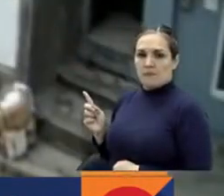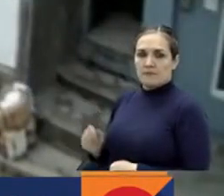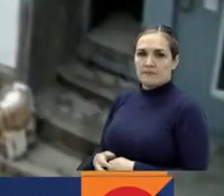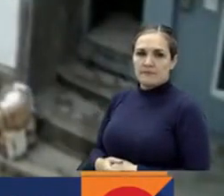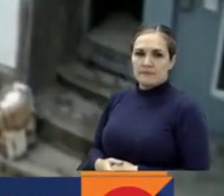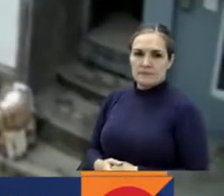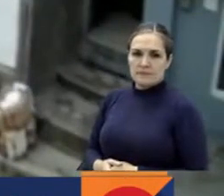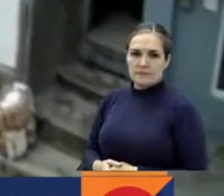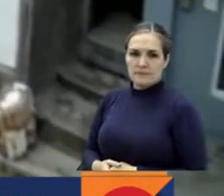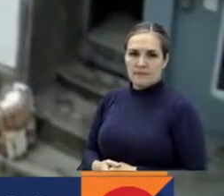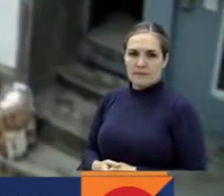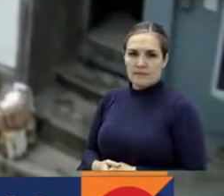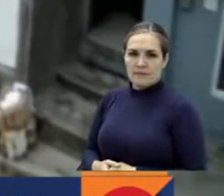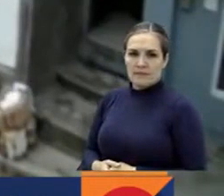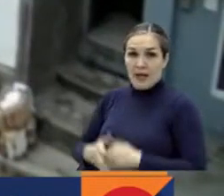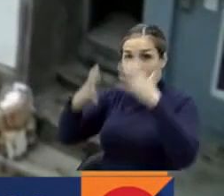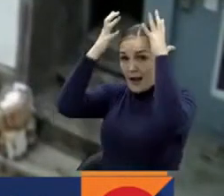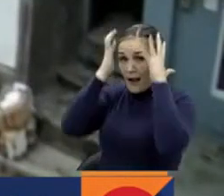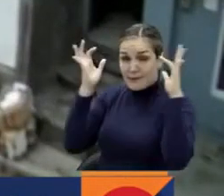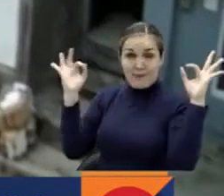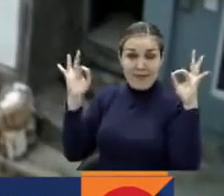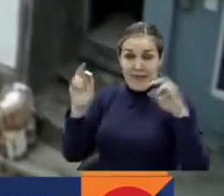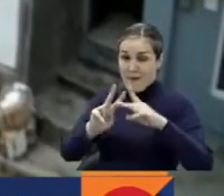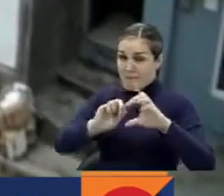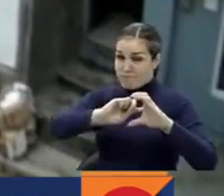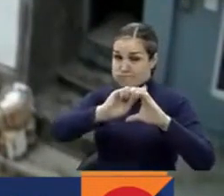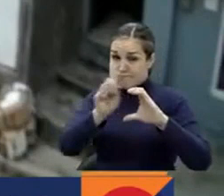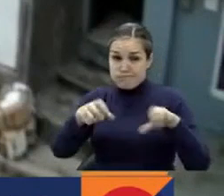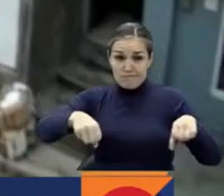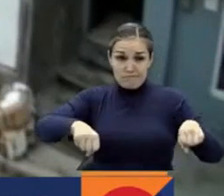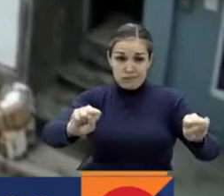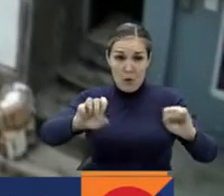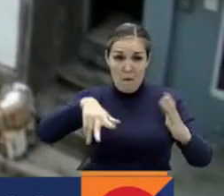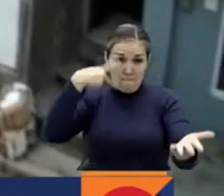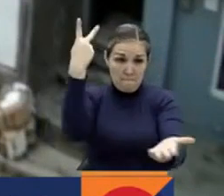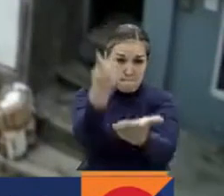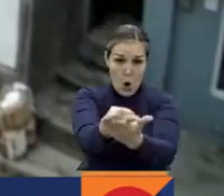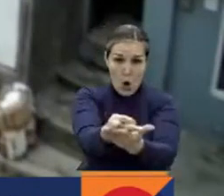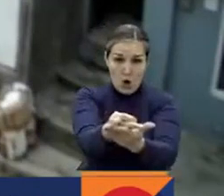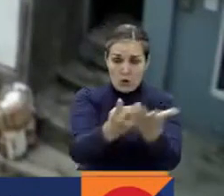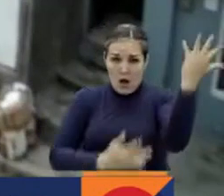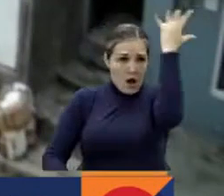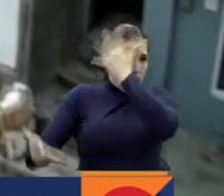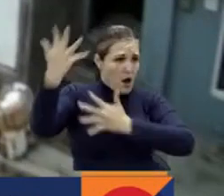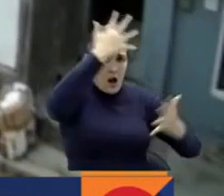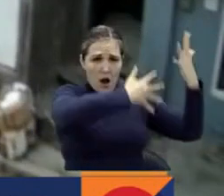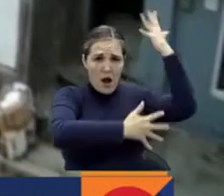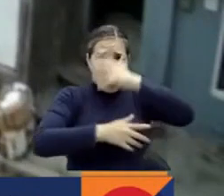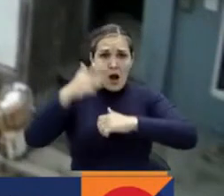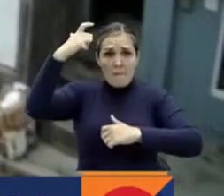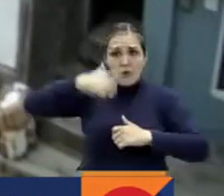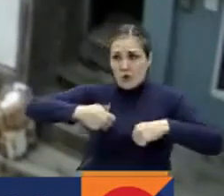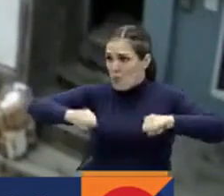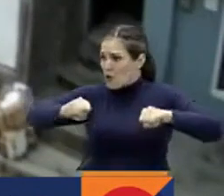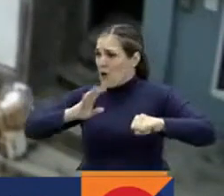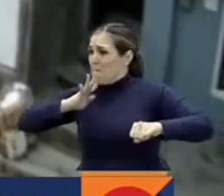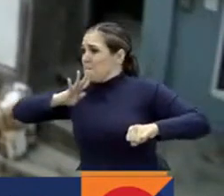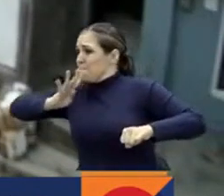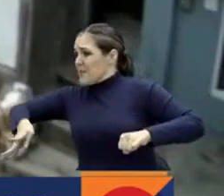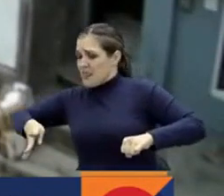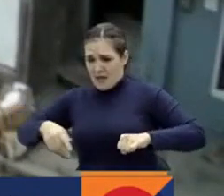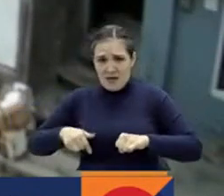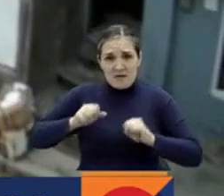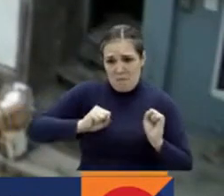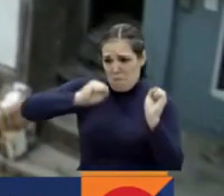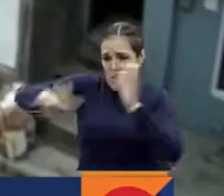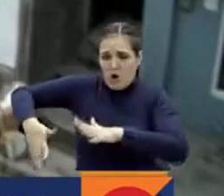con exceso de velocidad y sin casco. Posteriormente ocurre el accidente. Después todo es confusión. El motociclista huyó y dejó abandonada la moto, pero